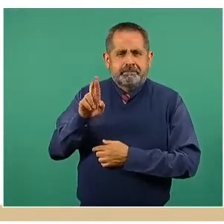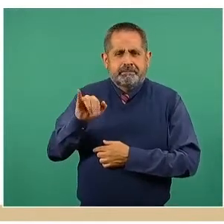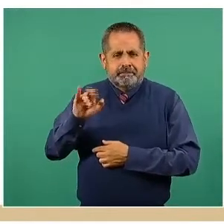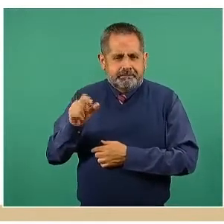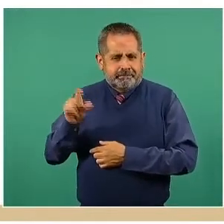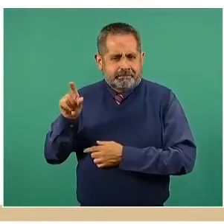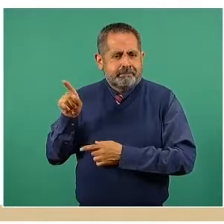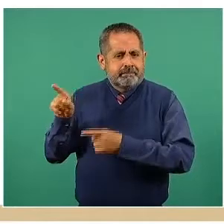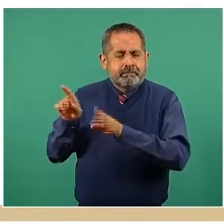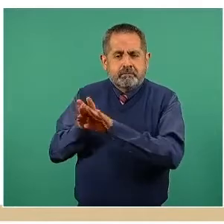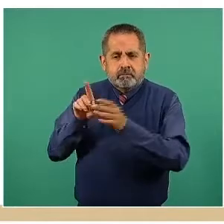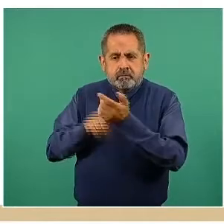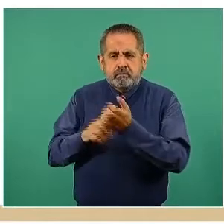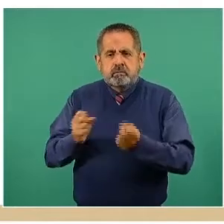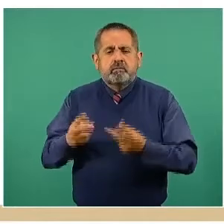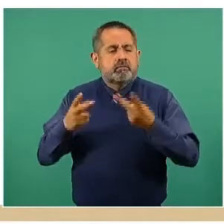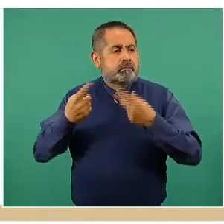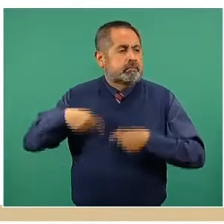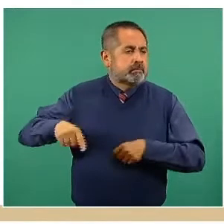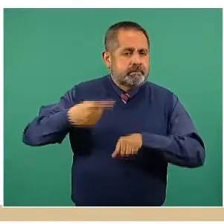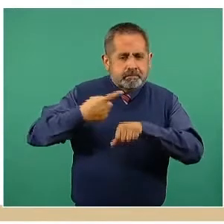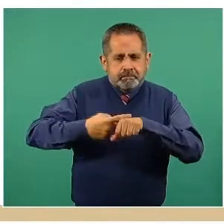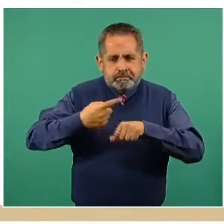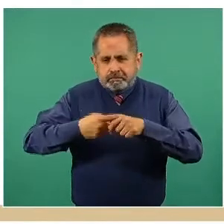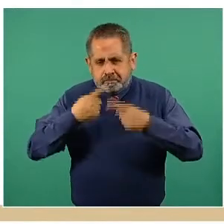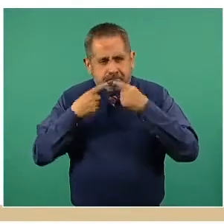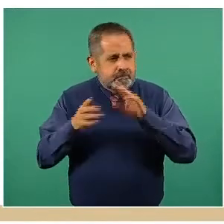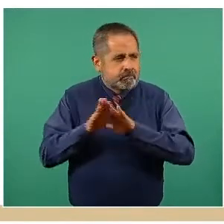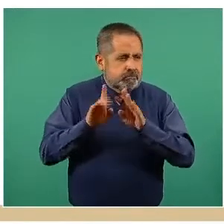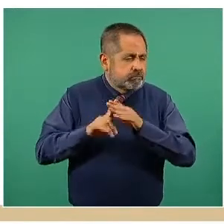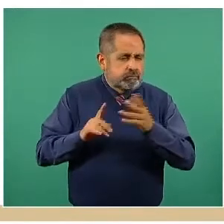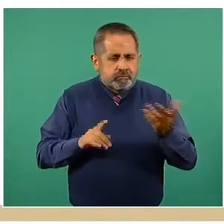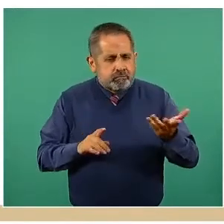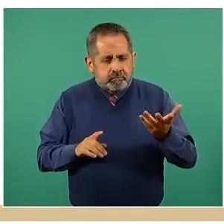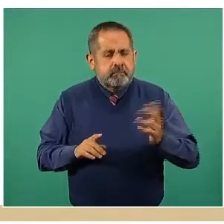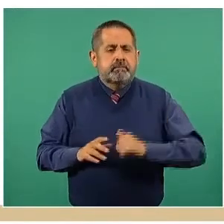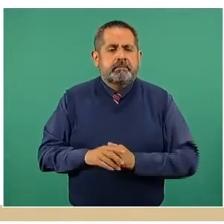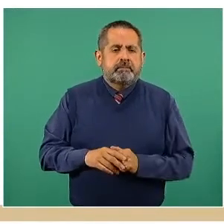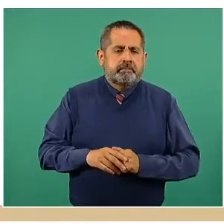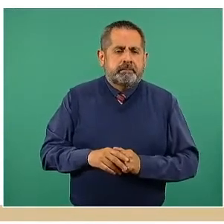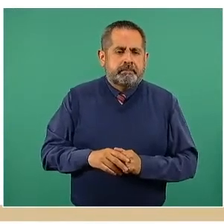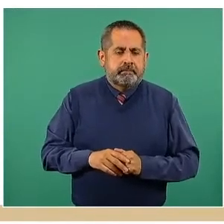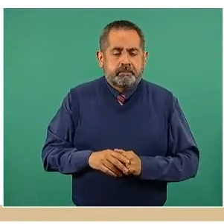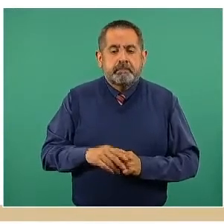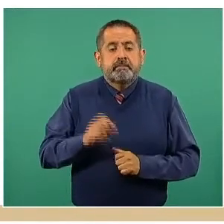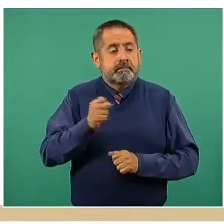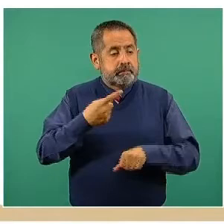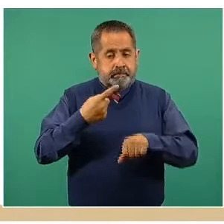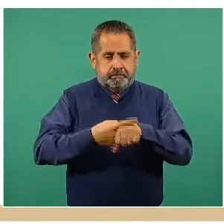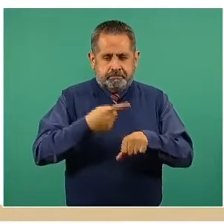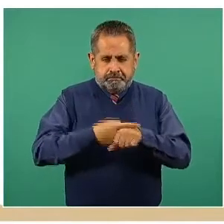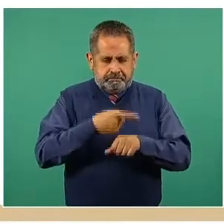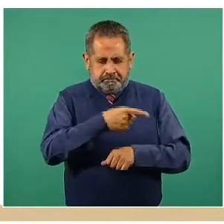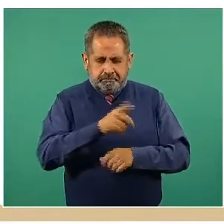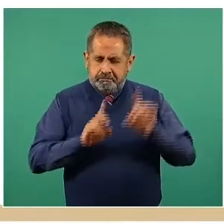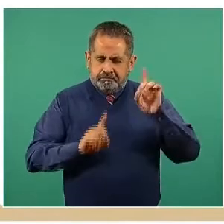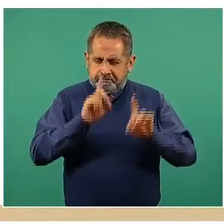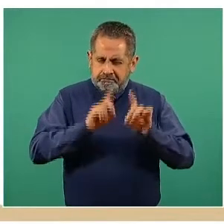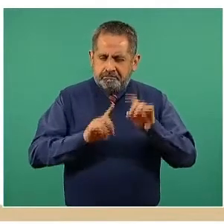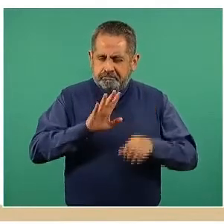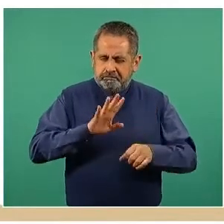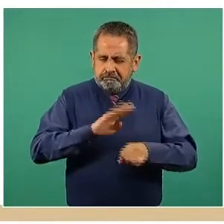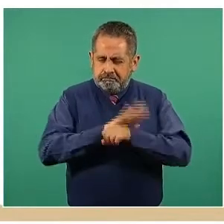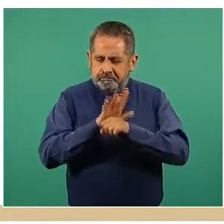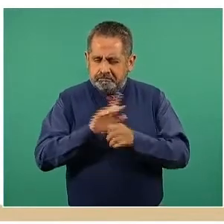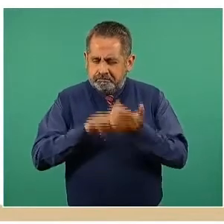la red de las infecciones respiratorias agudas graves. Para fines prácticos, son todas aquellas personas con sospecha de COVID, pero